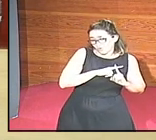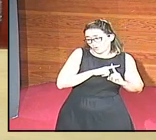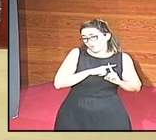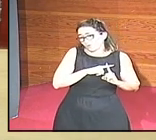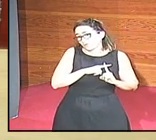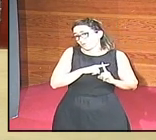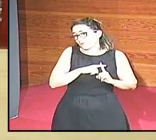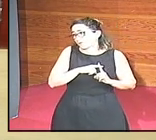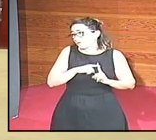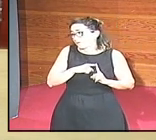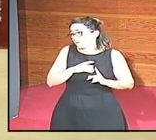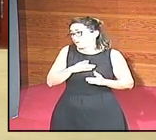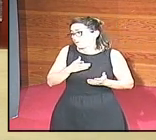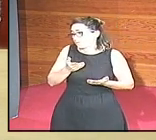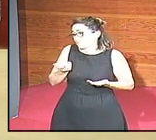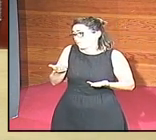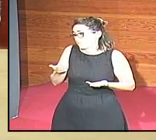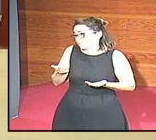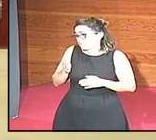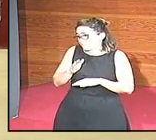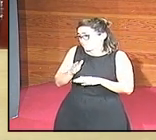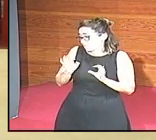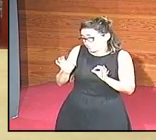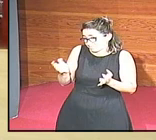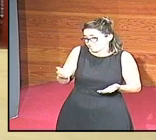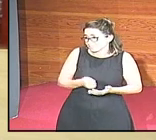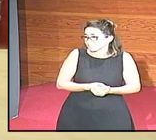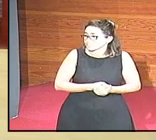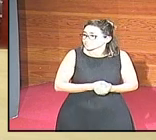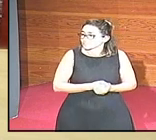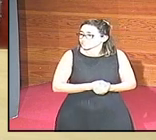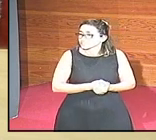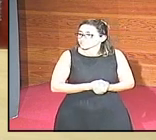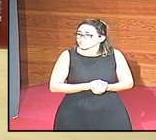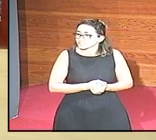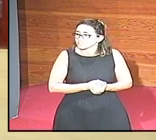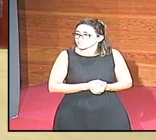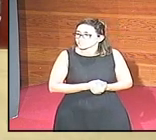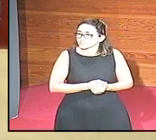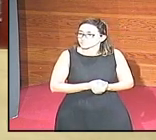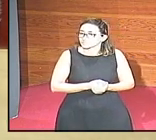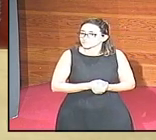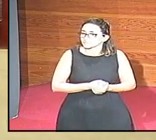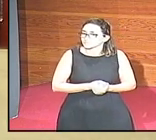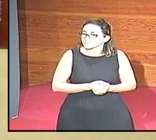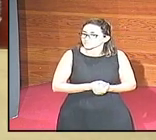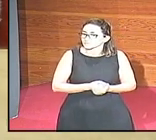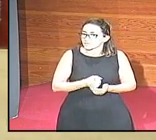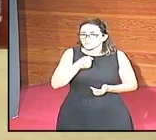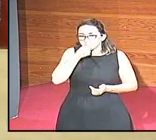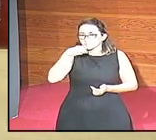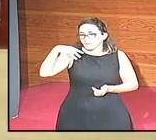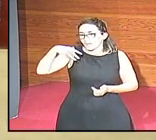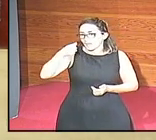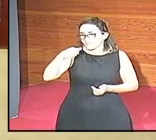Manu no le envenenen con polonio. Gracias. Manu, por fin me toca. Por fin. Sí, me alegro